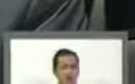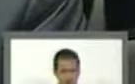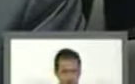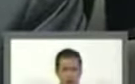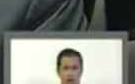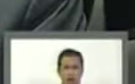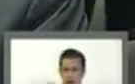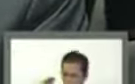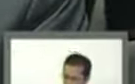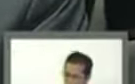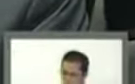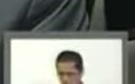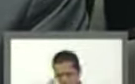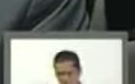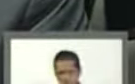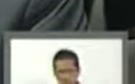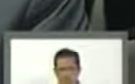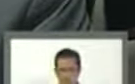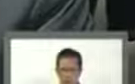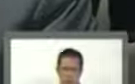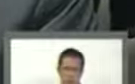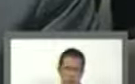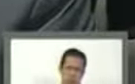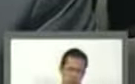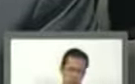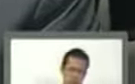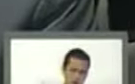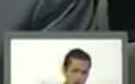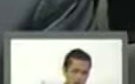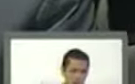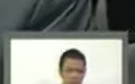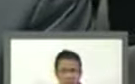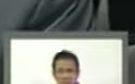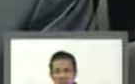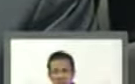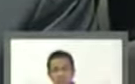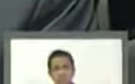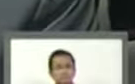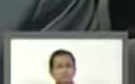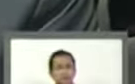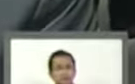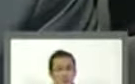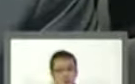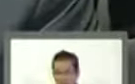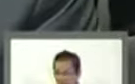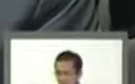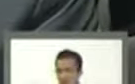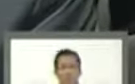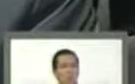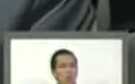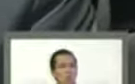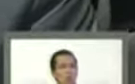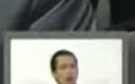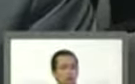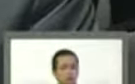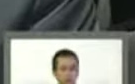crisis sanitaria en la región. Lo mismo pasa con las escuelas. No se han construido escuelas temporales, por lo que sería un